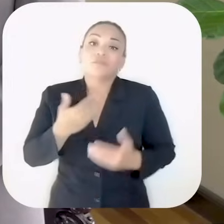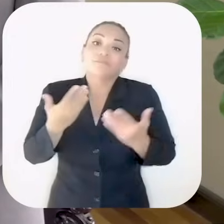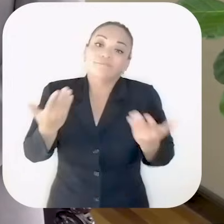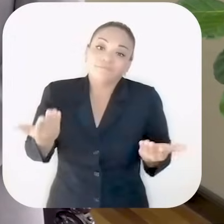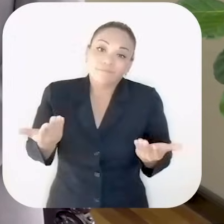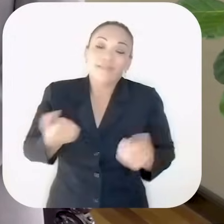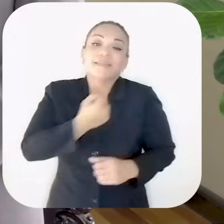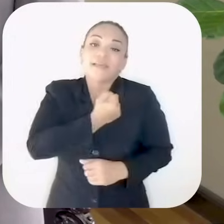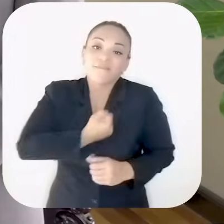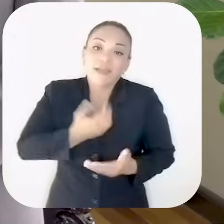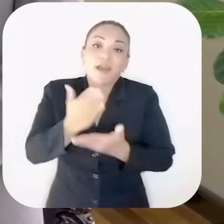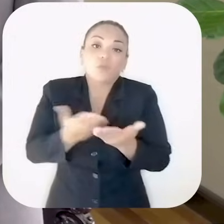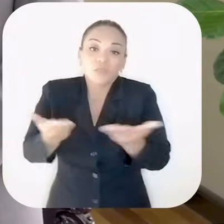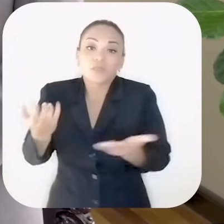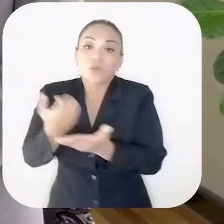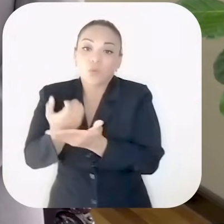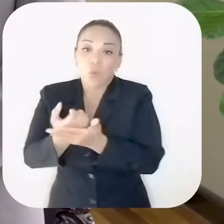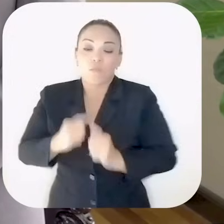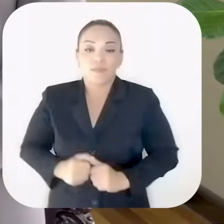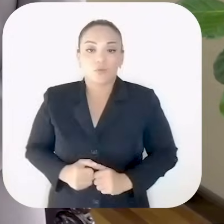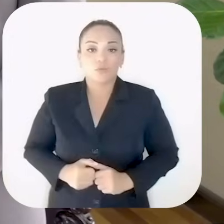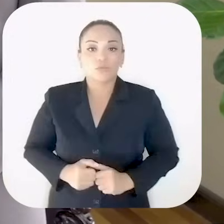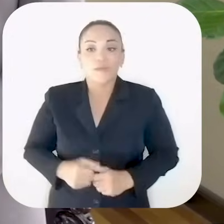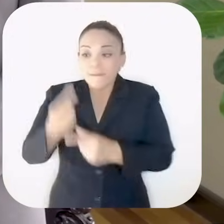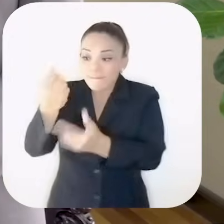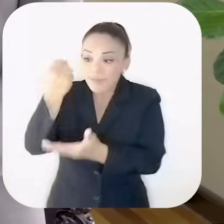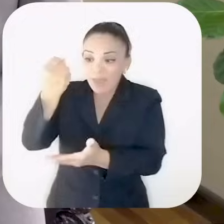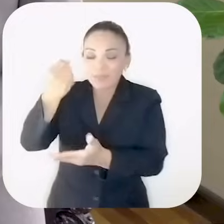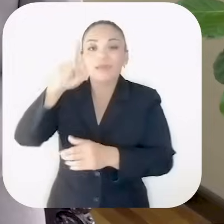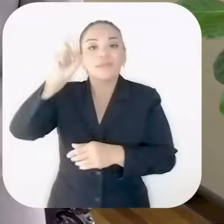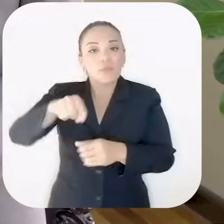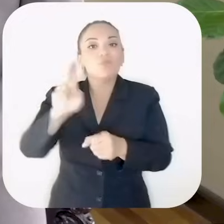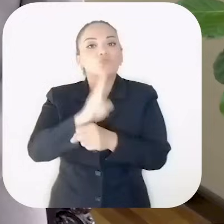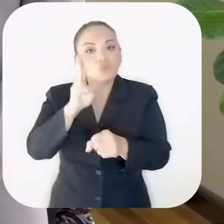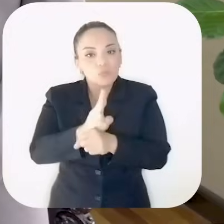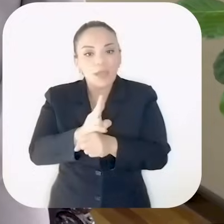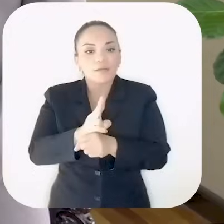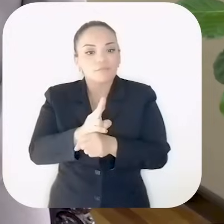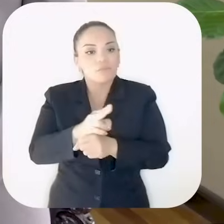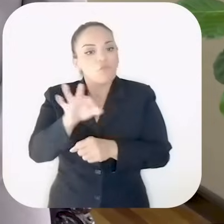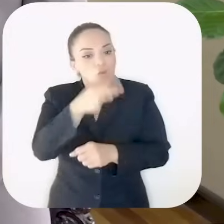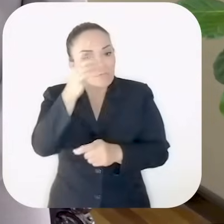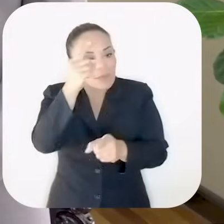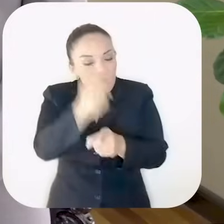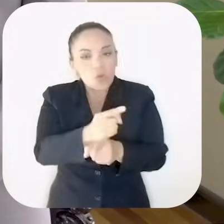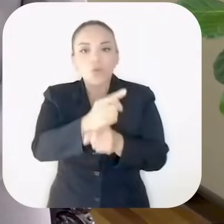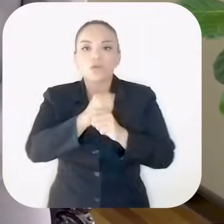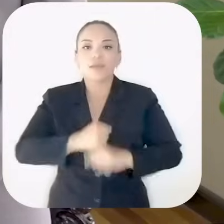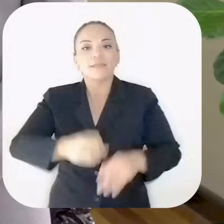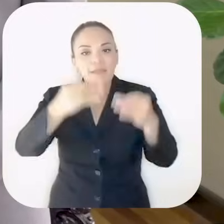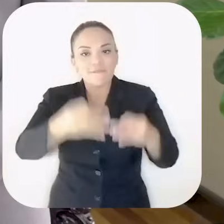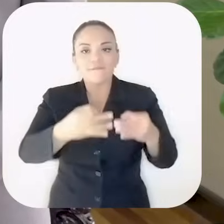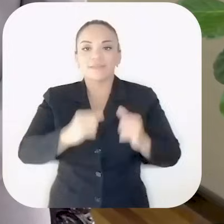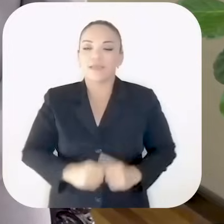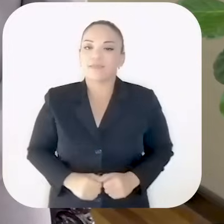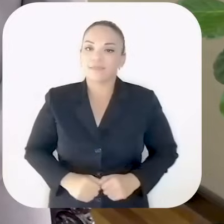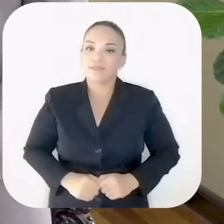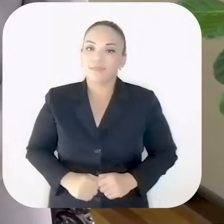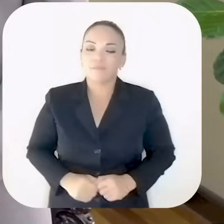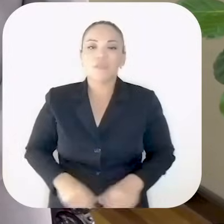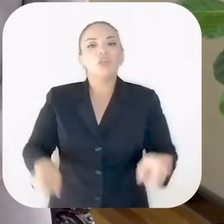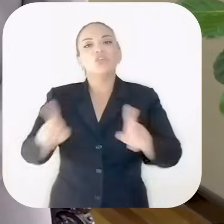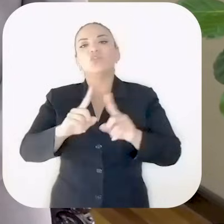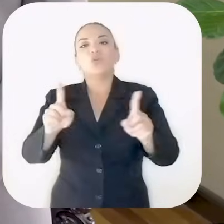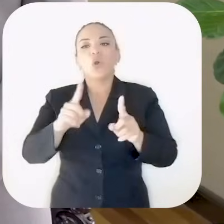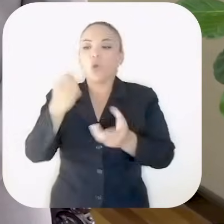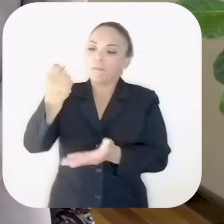sacrificios económicos, utilizar los recursos de la manera más eficiente. No debe ser para